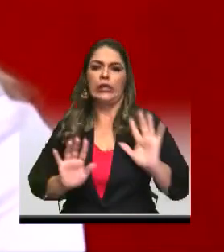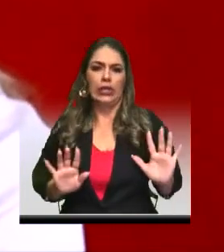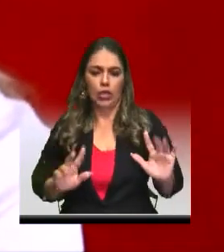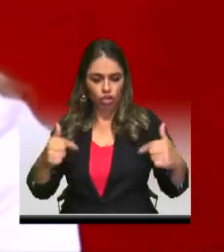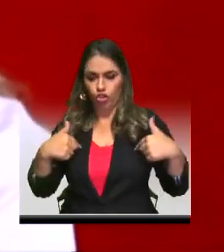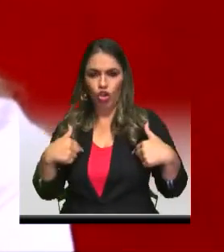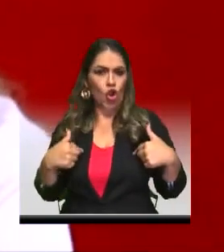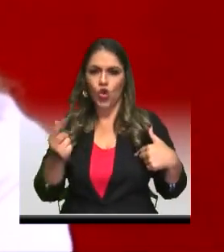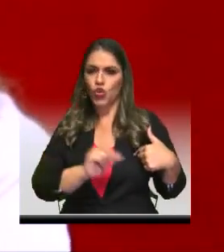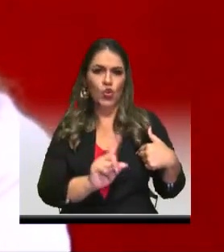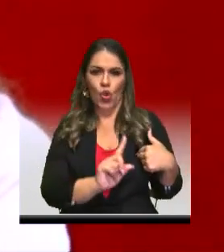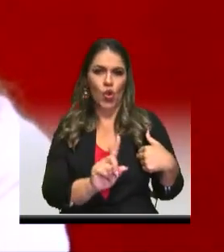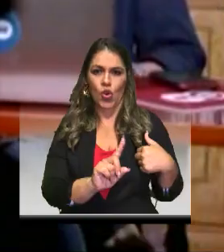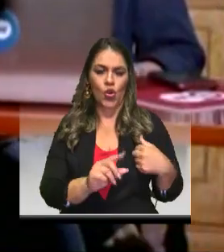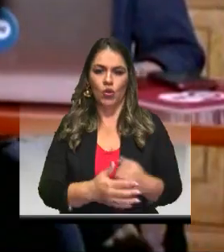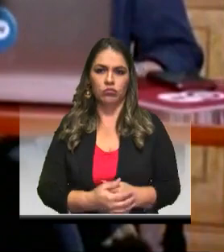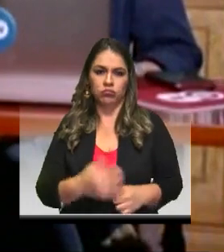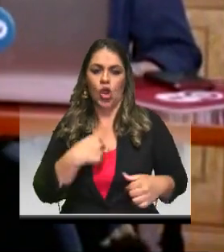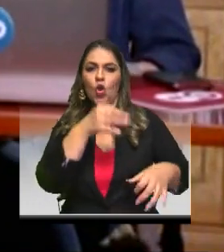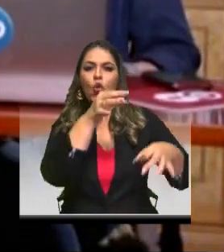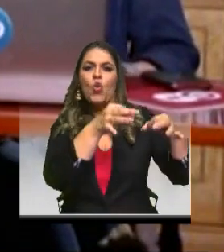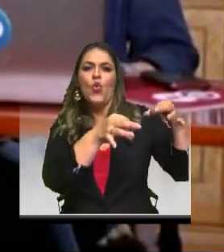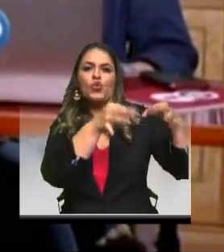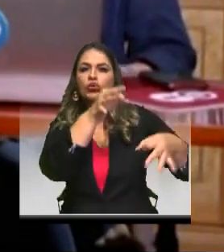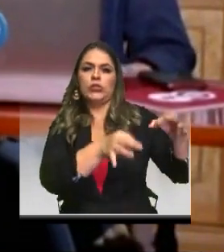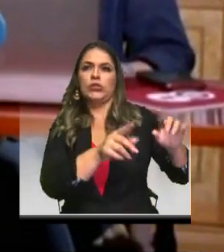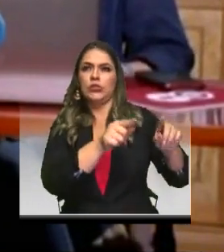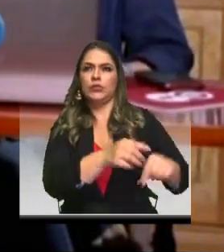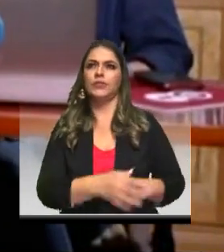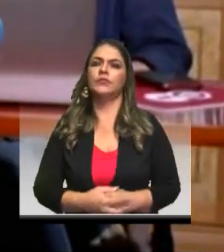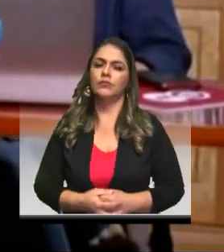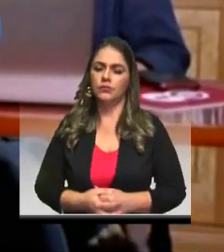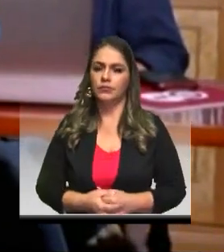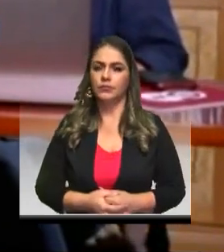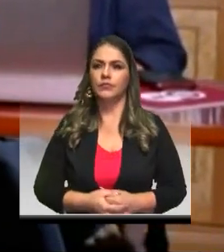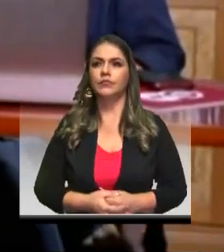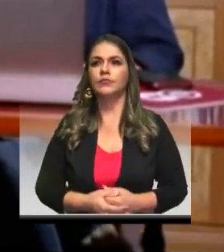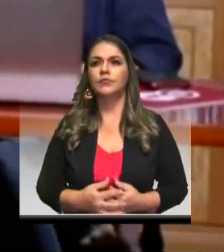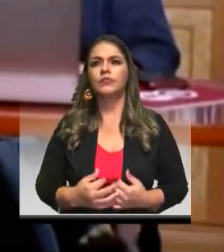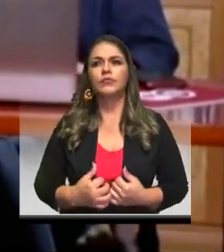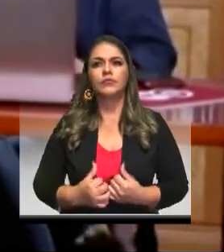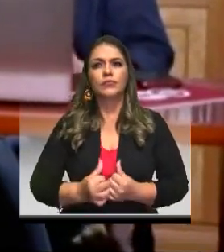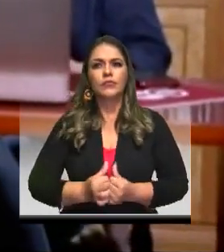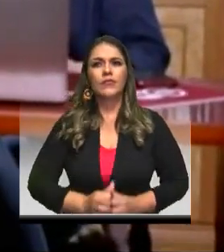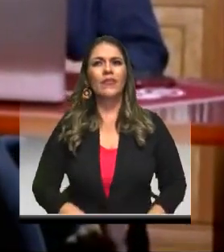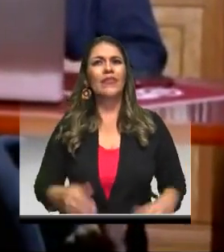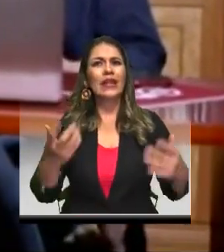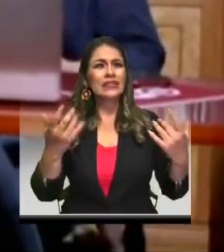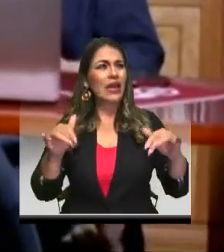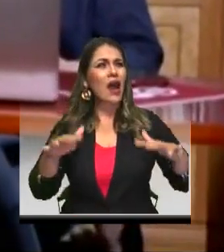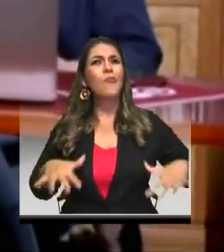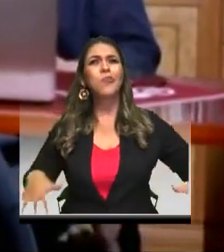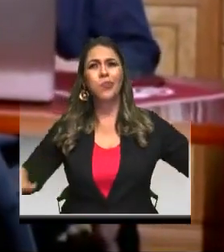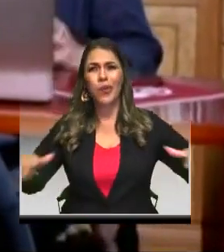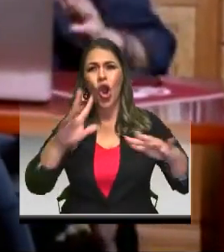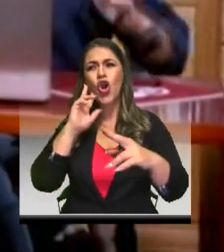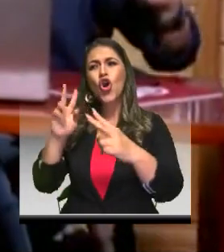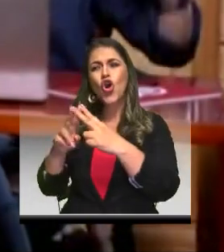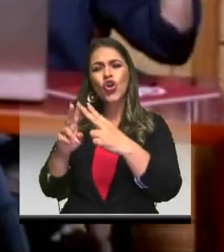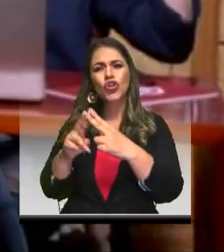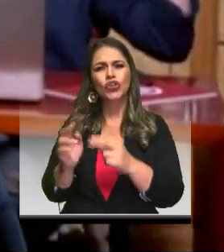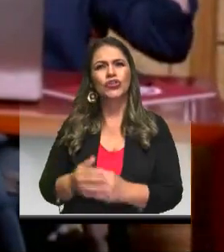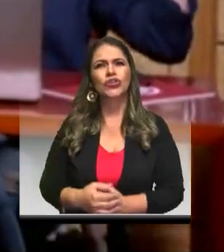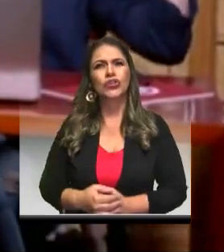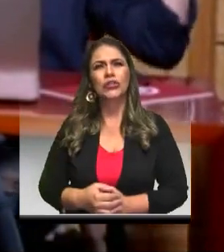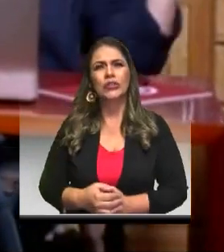por el sistema correspondiente, ¿no? Tu nombre era ya muy conocido en el mundo de la criminología, pero llegó